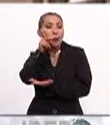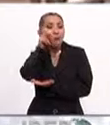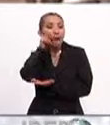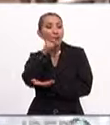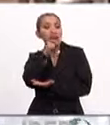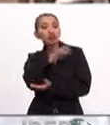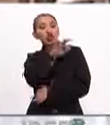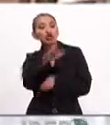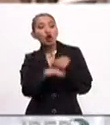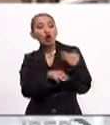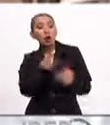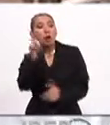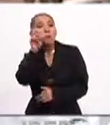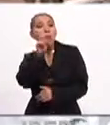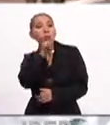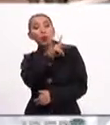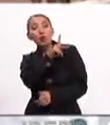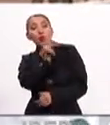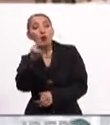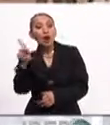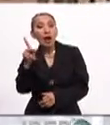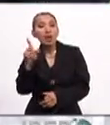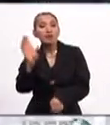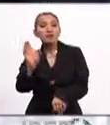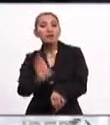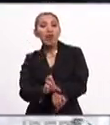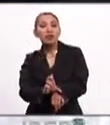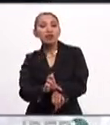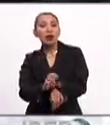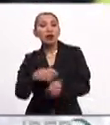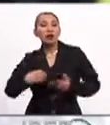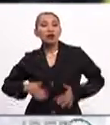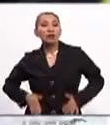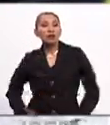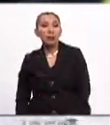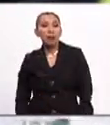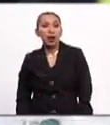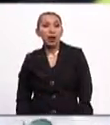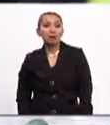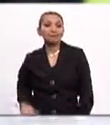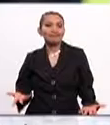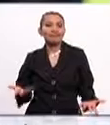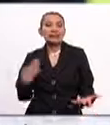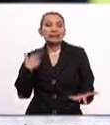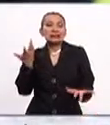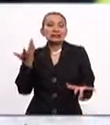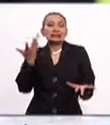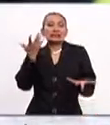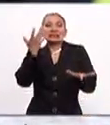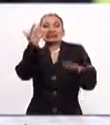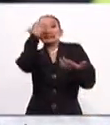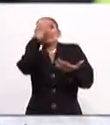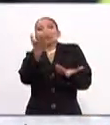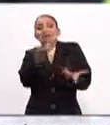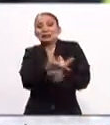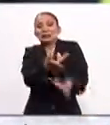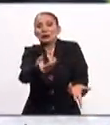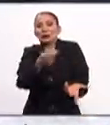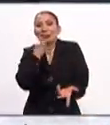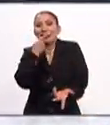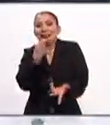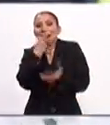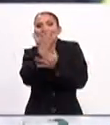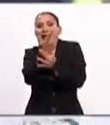dijo que todo feminismo era machismo con faltas, y también pues, recibió muchos extrañamientos por